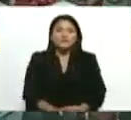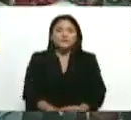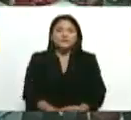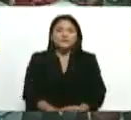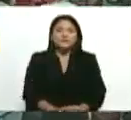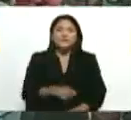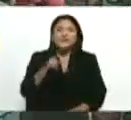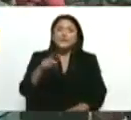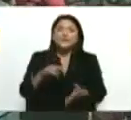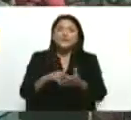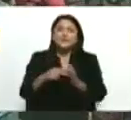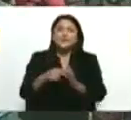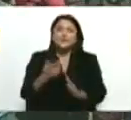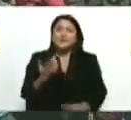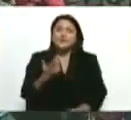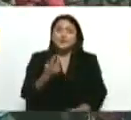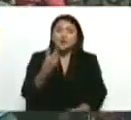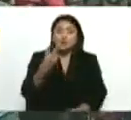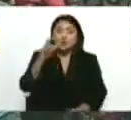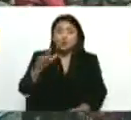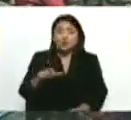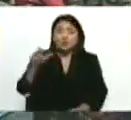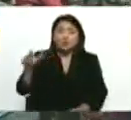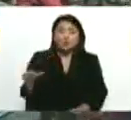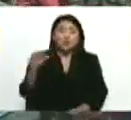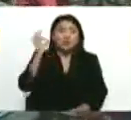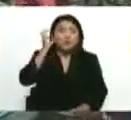eso es, mire, son dos mujeres.